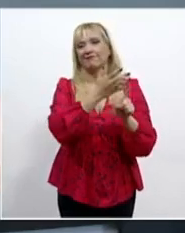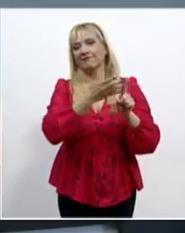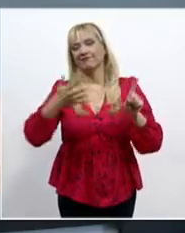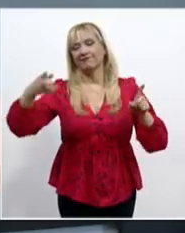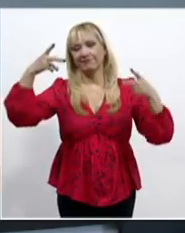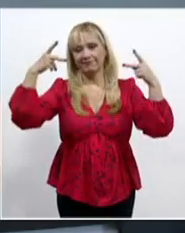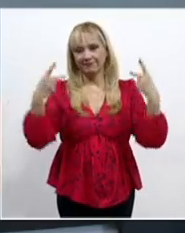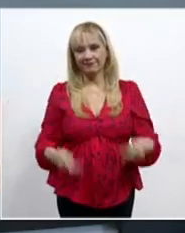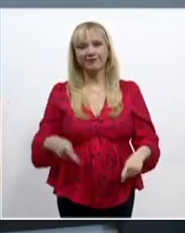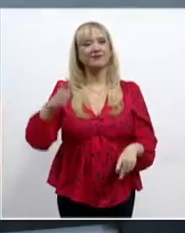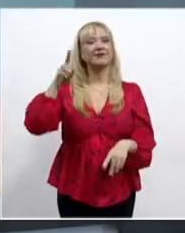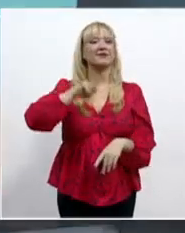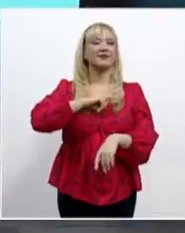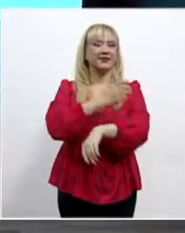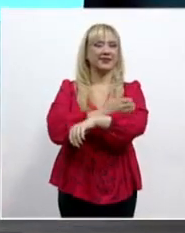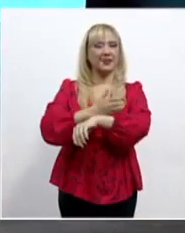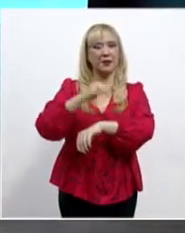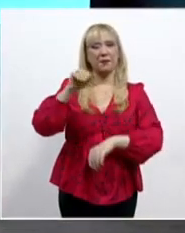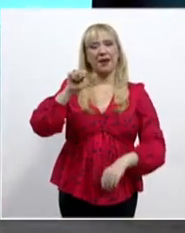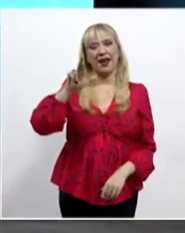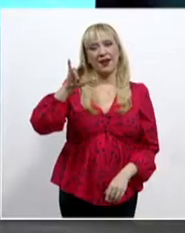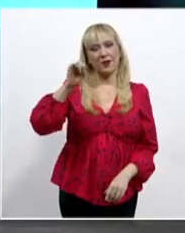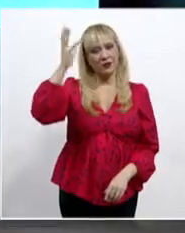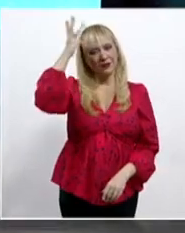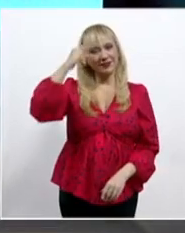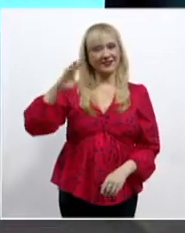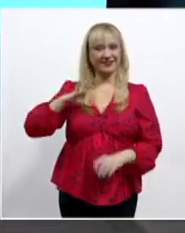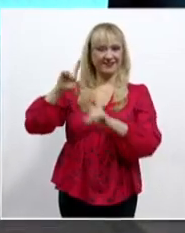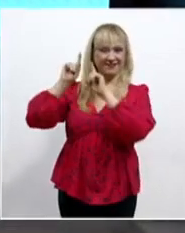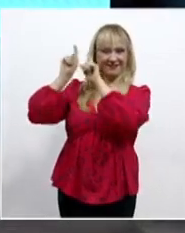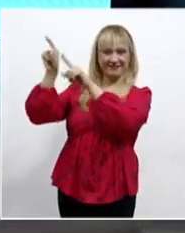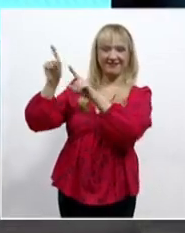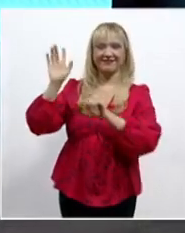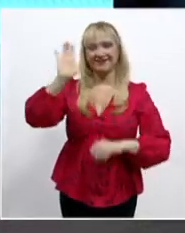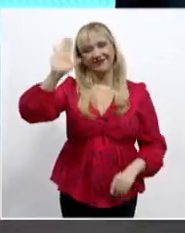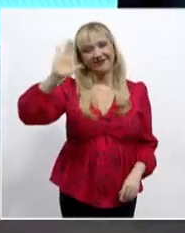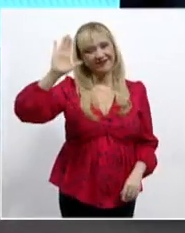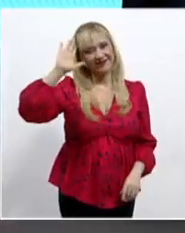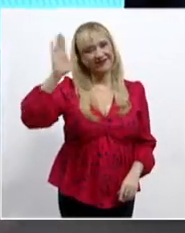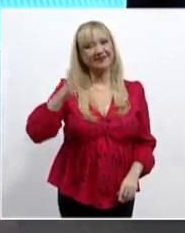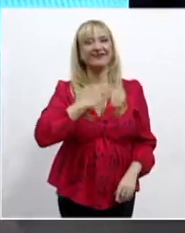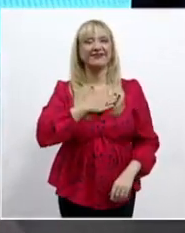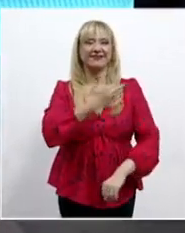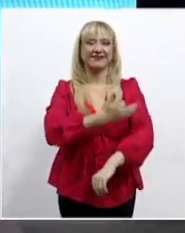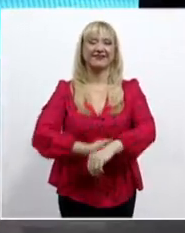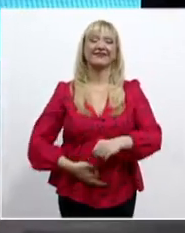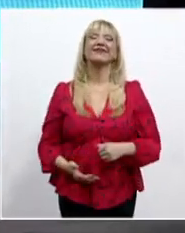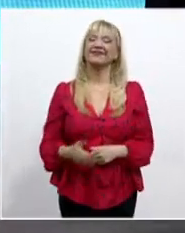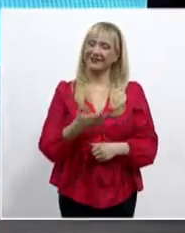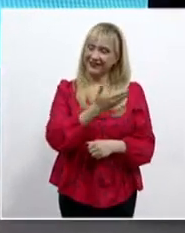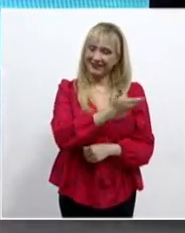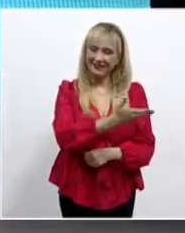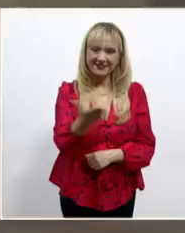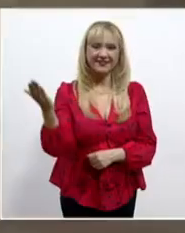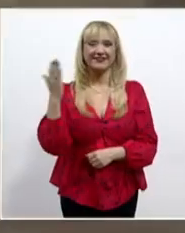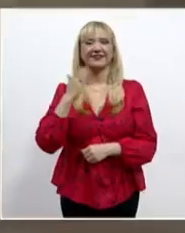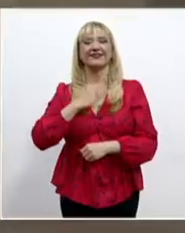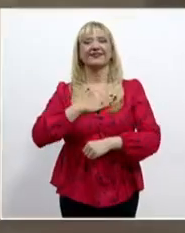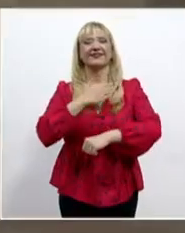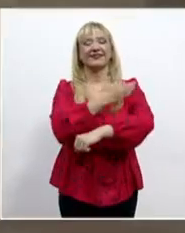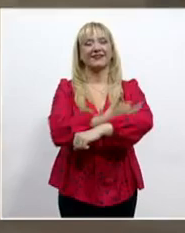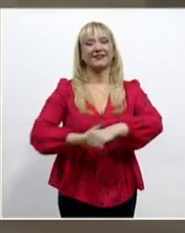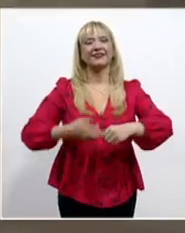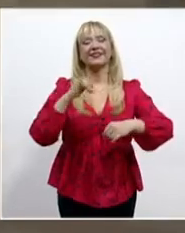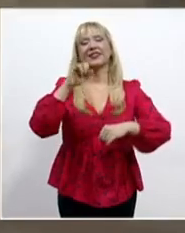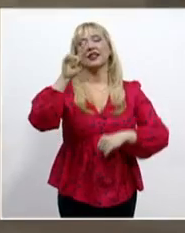quien nos tiene los detalles. Muy buenas tardes, Mario. Adelante con tu reporte, te escuchamos. ¿Qué tal? Muy buenas tardes a todas las personas que siguen